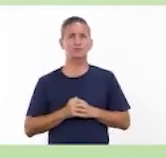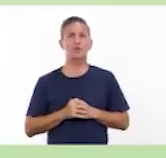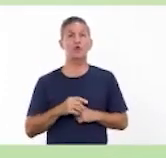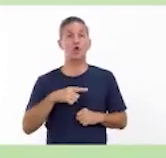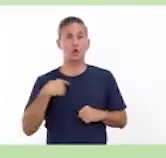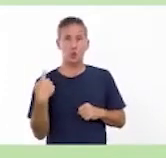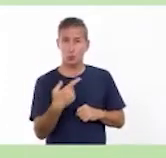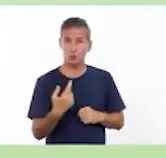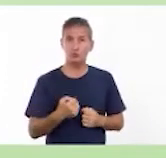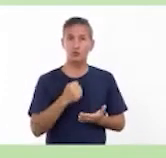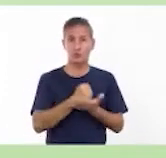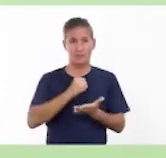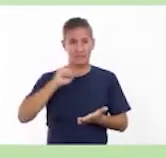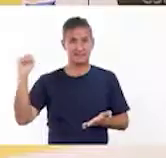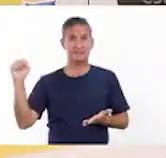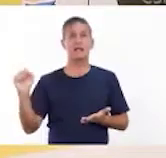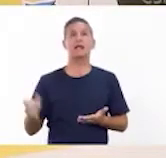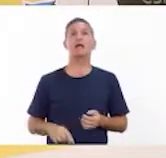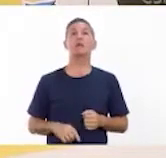las dificultades.